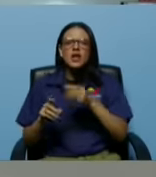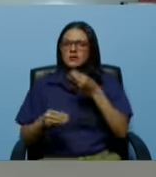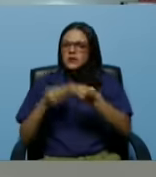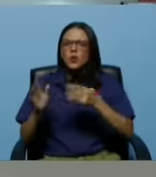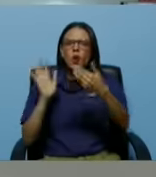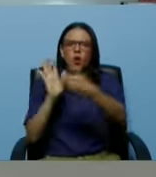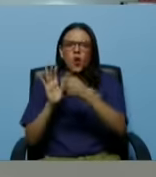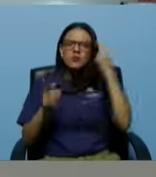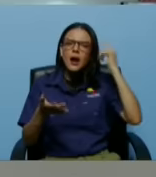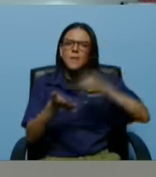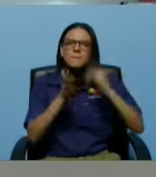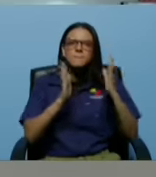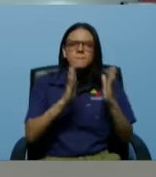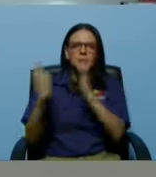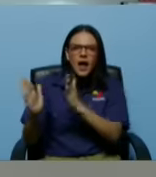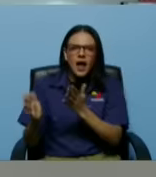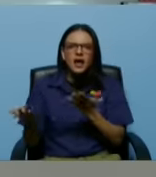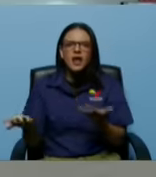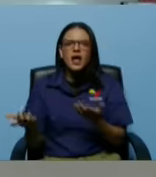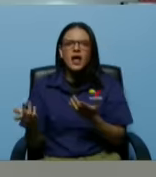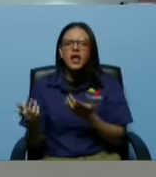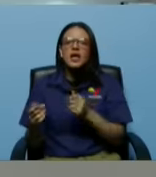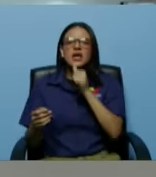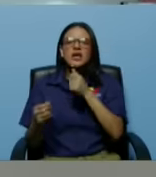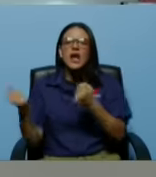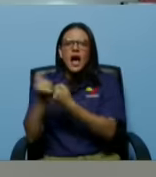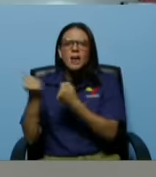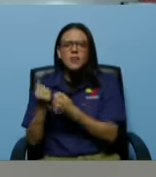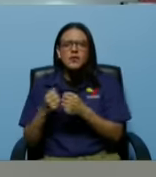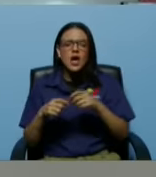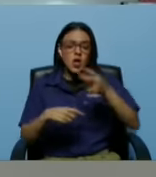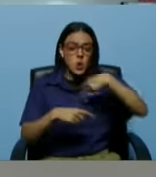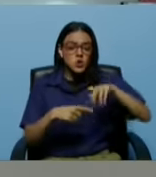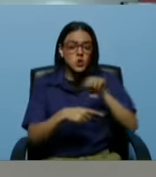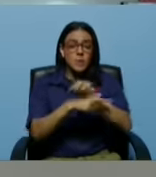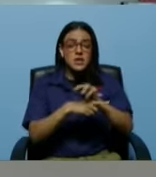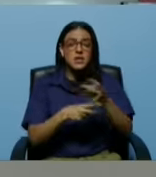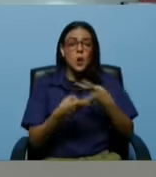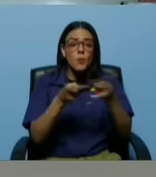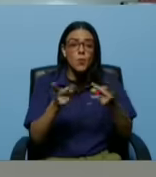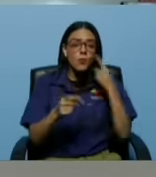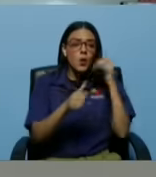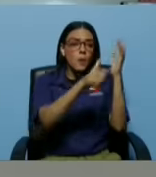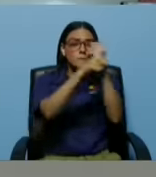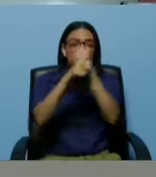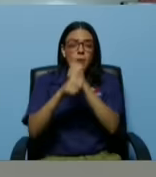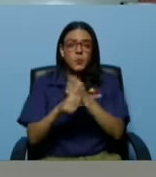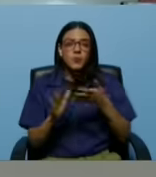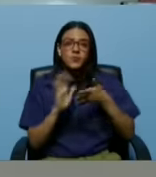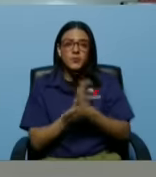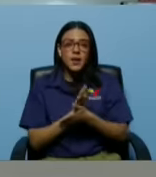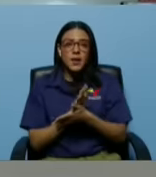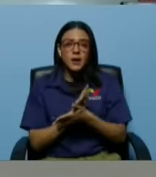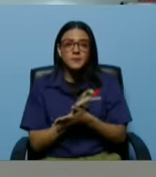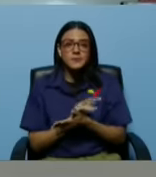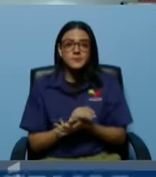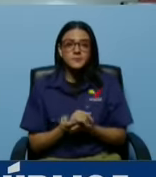Labores de inteligencia apoyadas por el Ministerio Público han determinado que